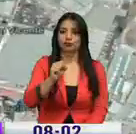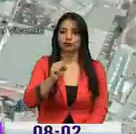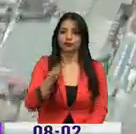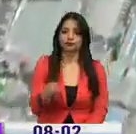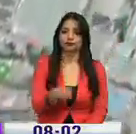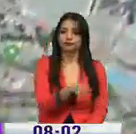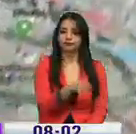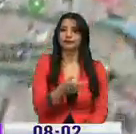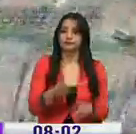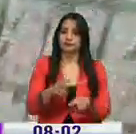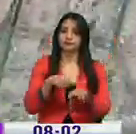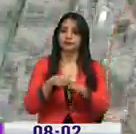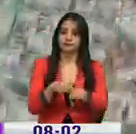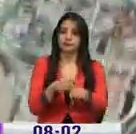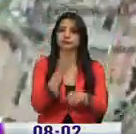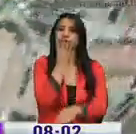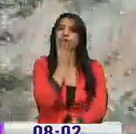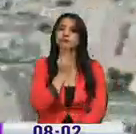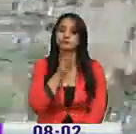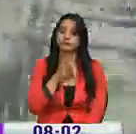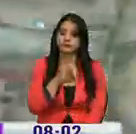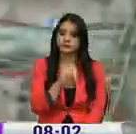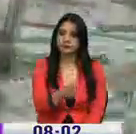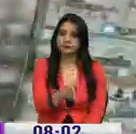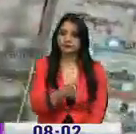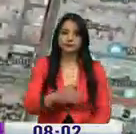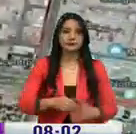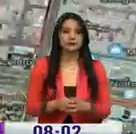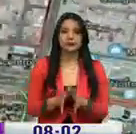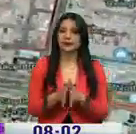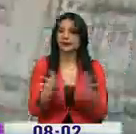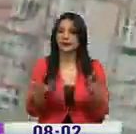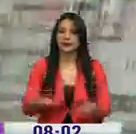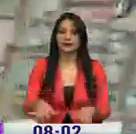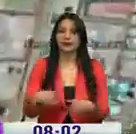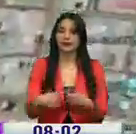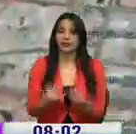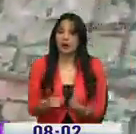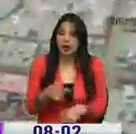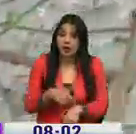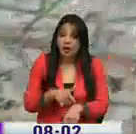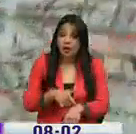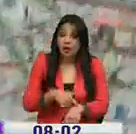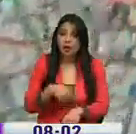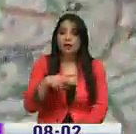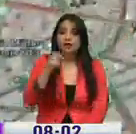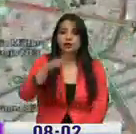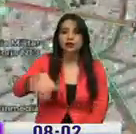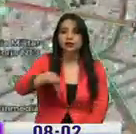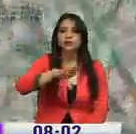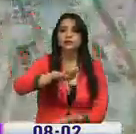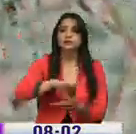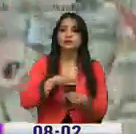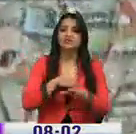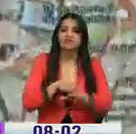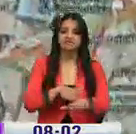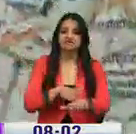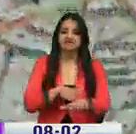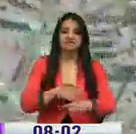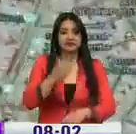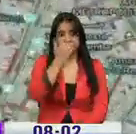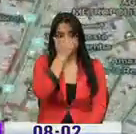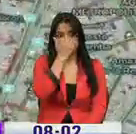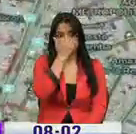Granados también hay mucho tráfico, la Eloy Alfaro, si vamos bajando. En general, la ciudad de Quito a esta hora, en la parte norte central, está con un aspecto